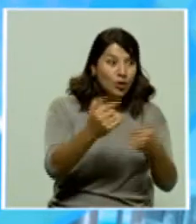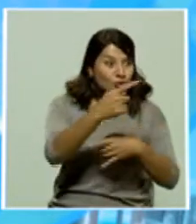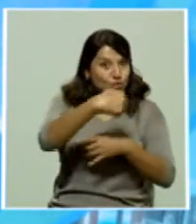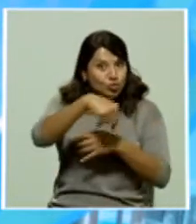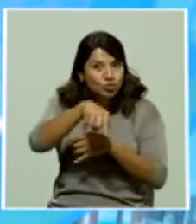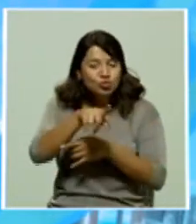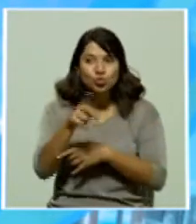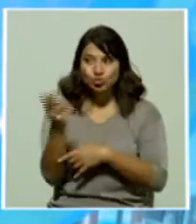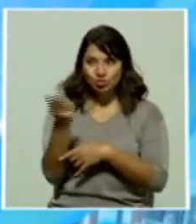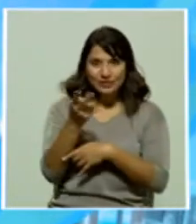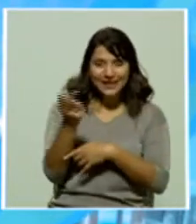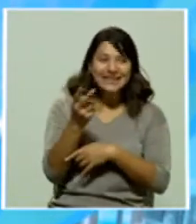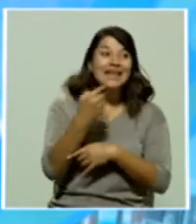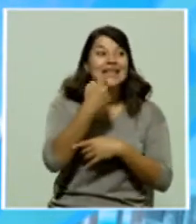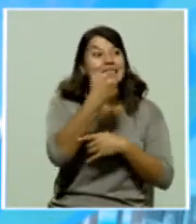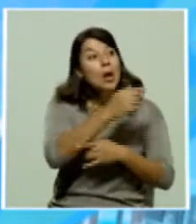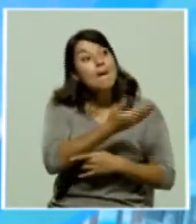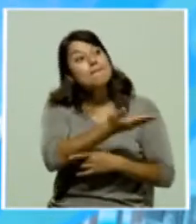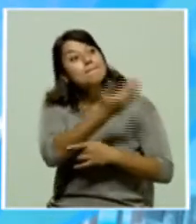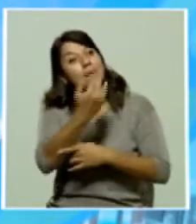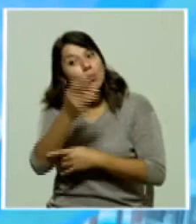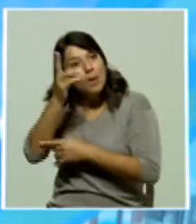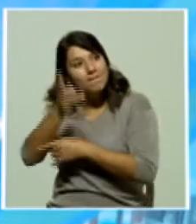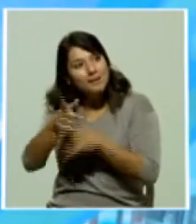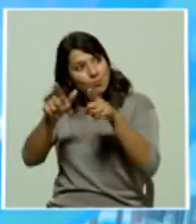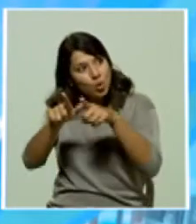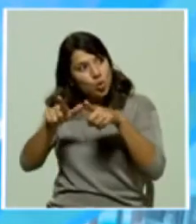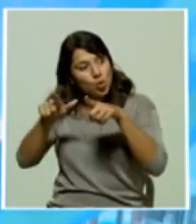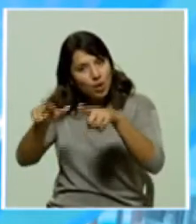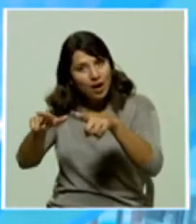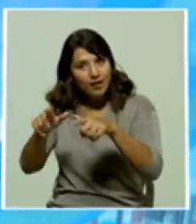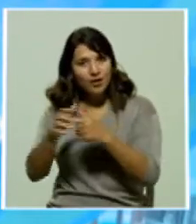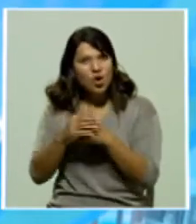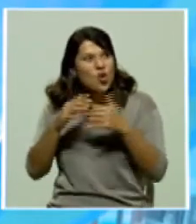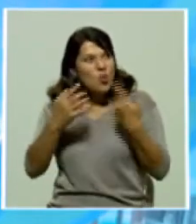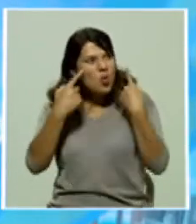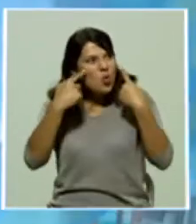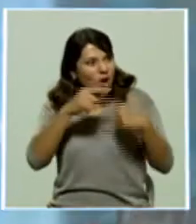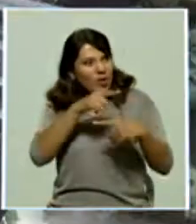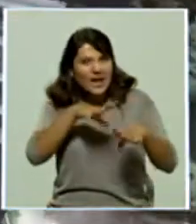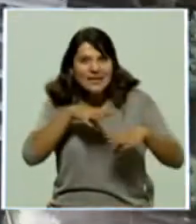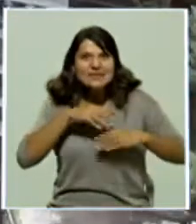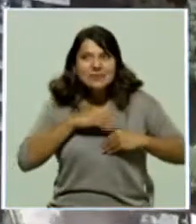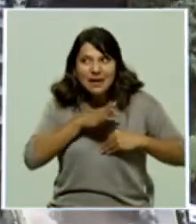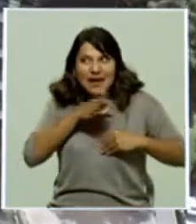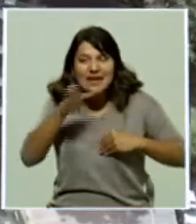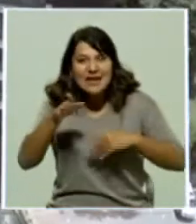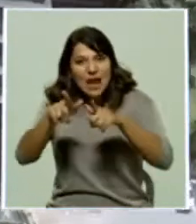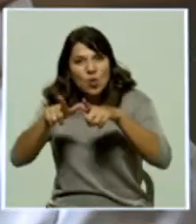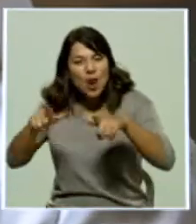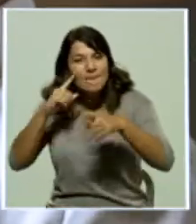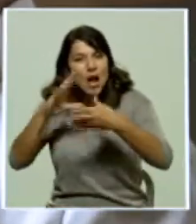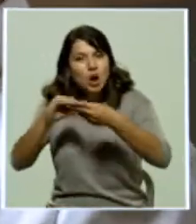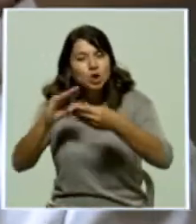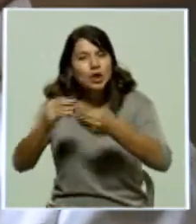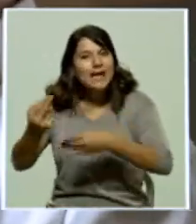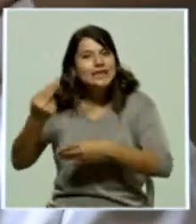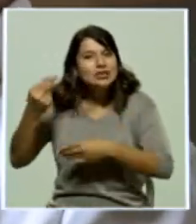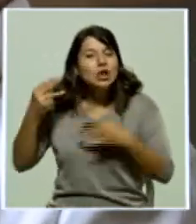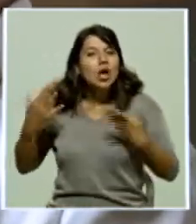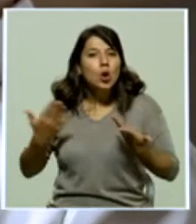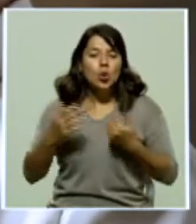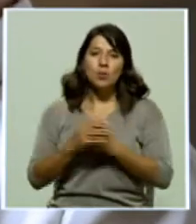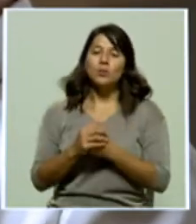cómo convencieron al personaje de regresar a este sitio macabro? Bueno, realmente el proceso